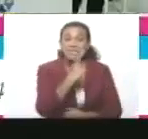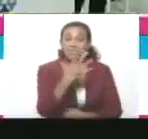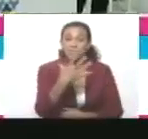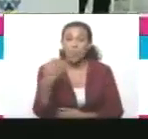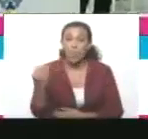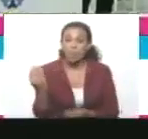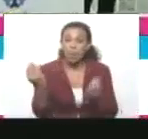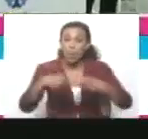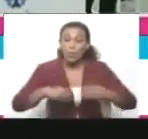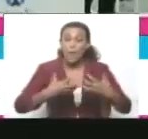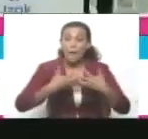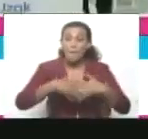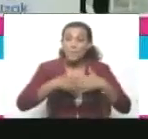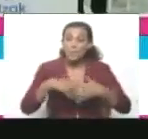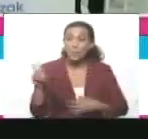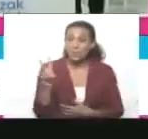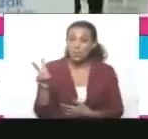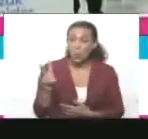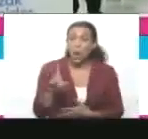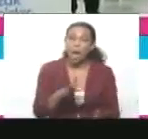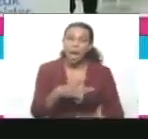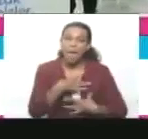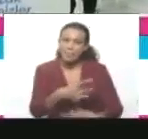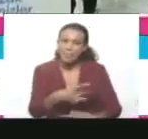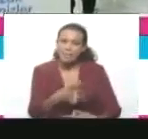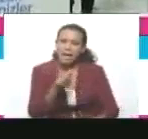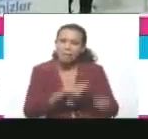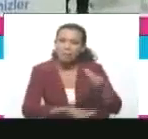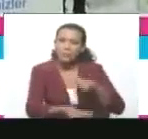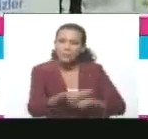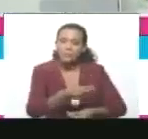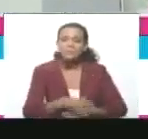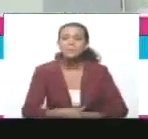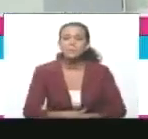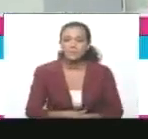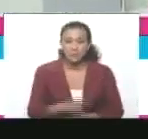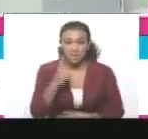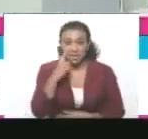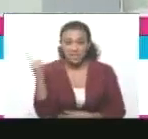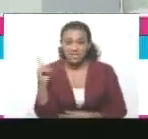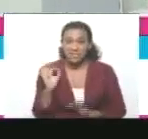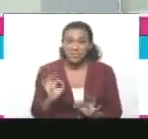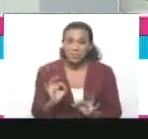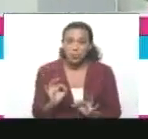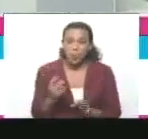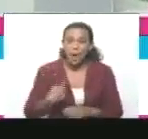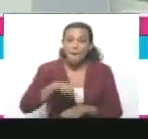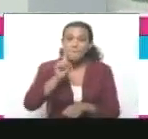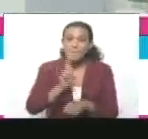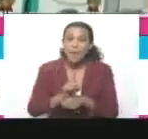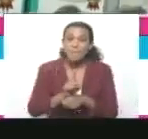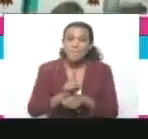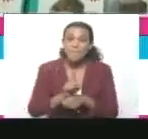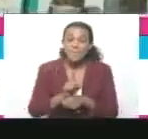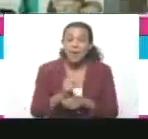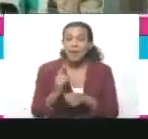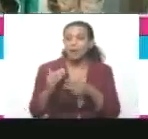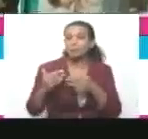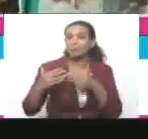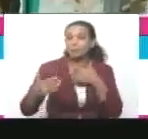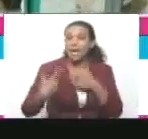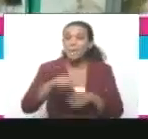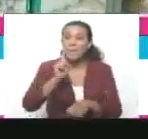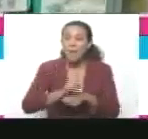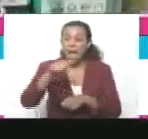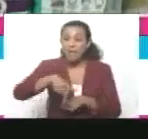entre empresarios venezolanos y turcos. Y bueno, esto decimos que es la primera de muchas. Correcto.